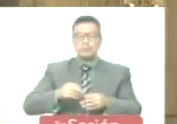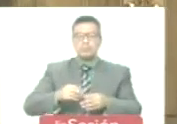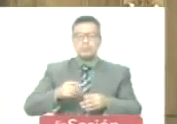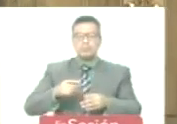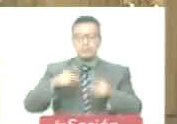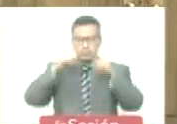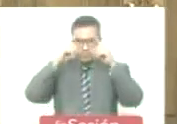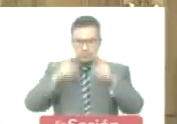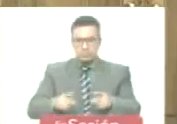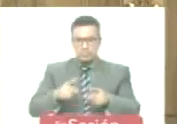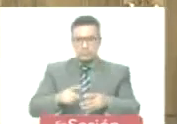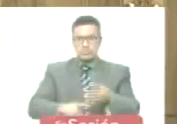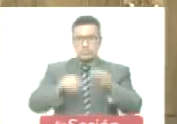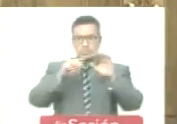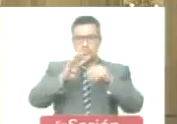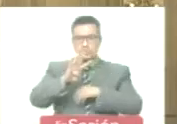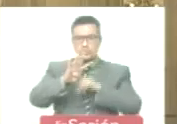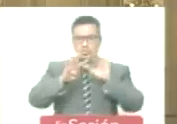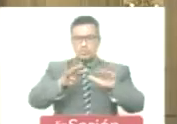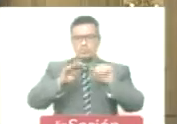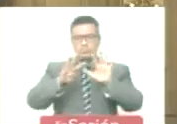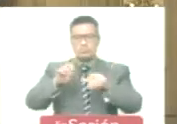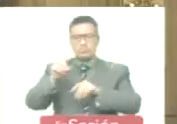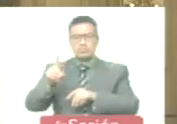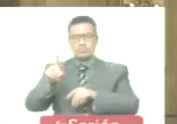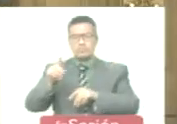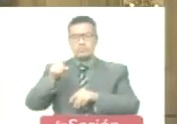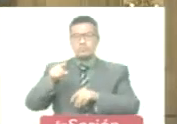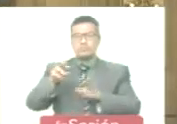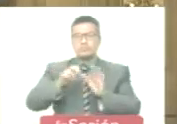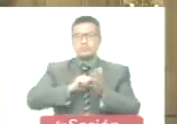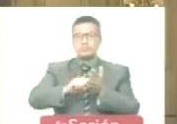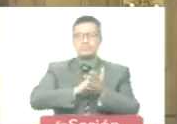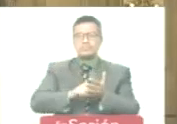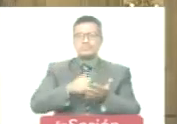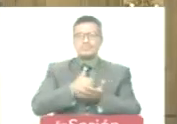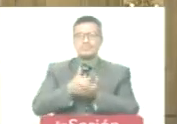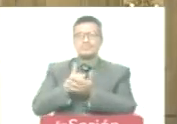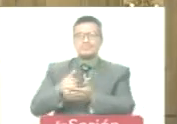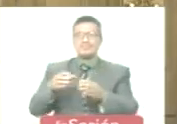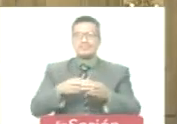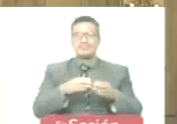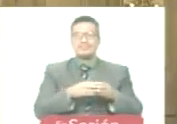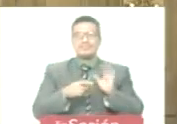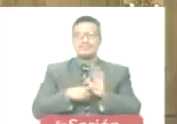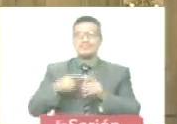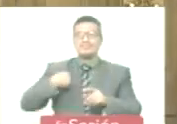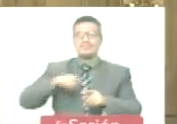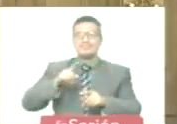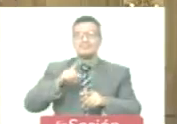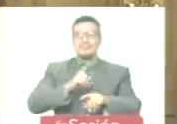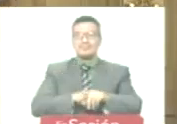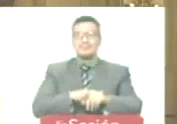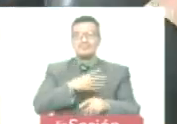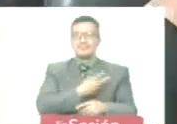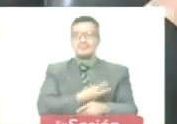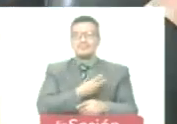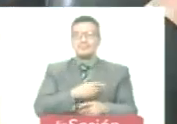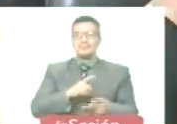sentencia número 991 donde nos otorga el beneficio de la extensión de la lactancia